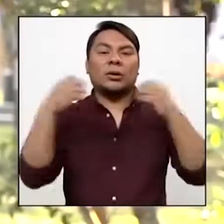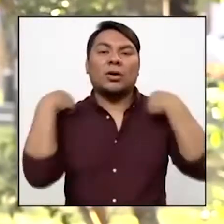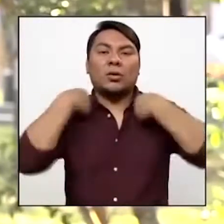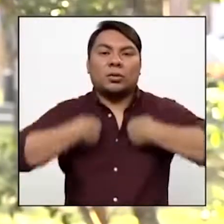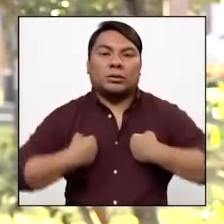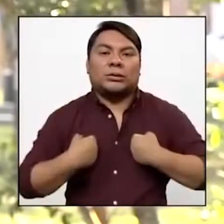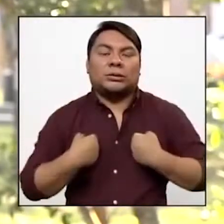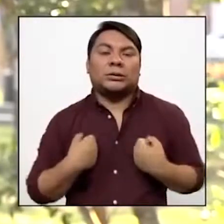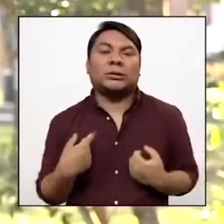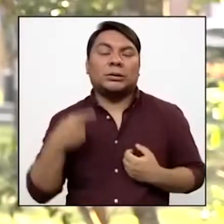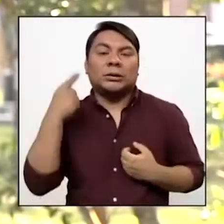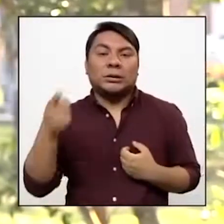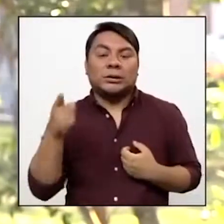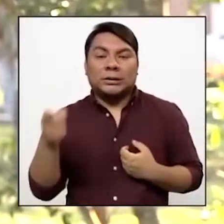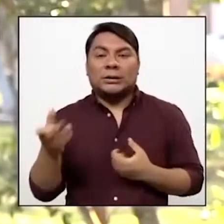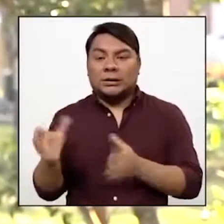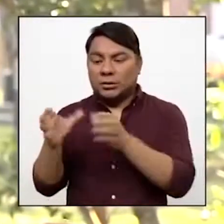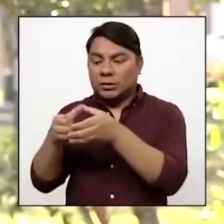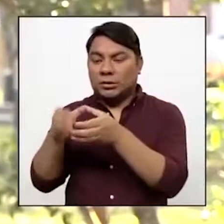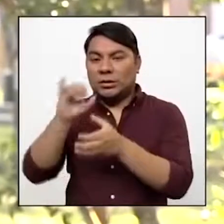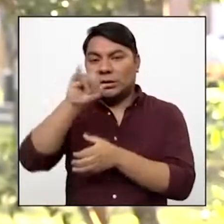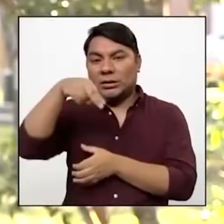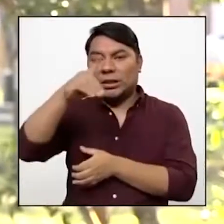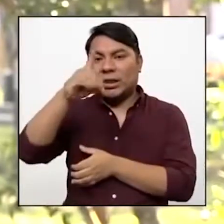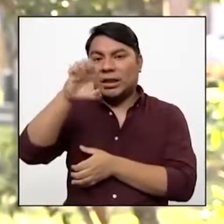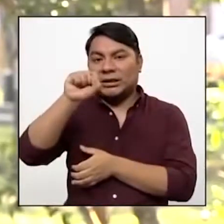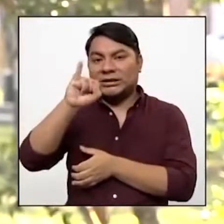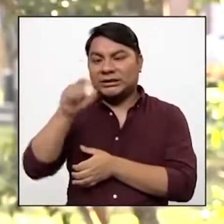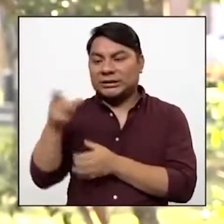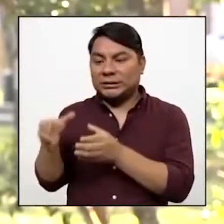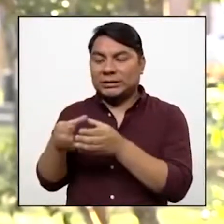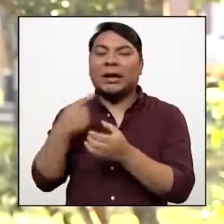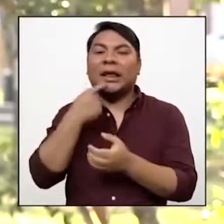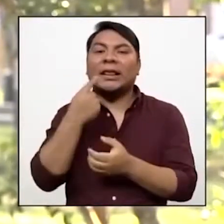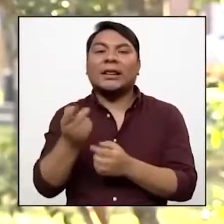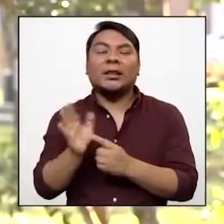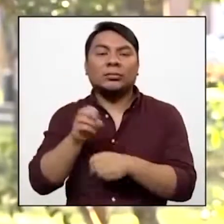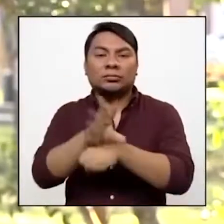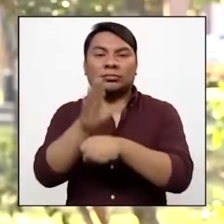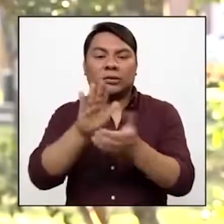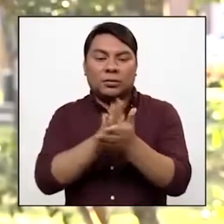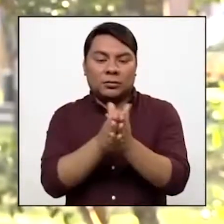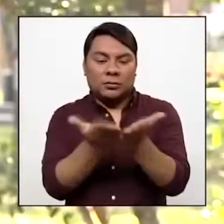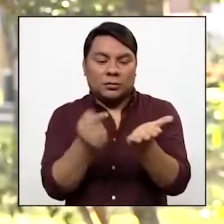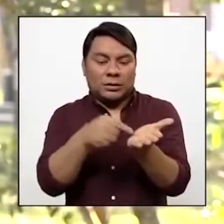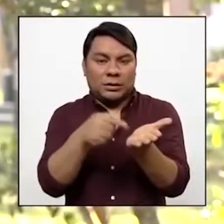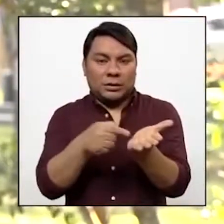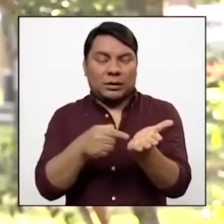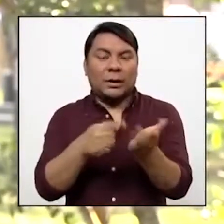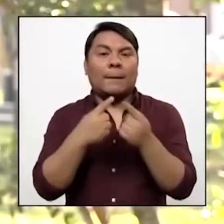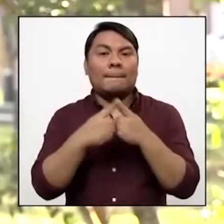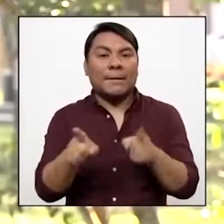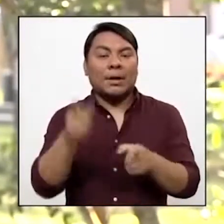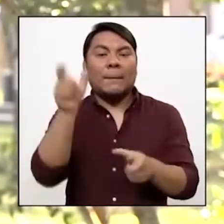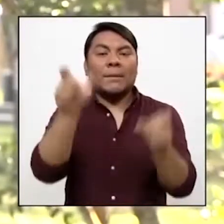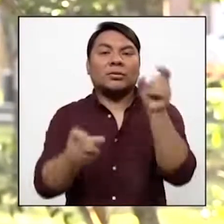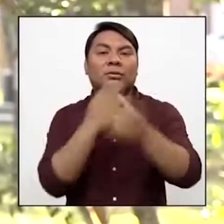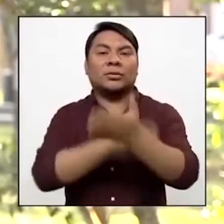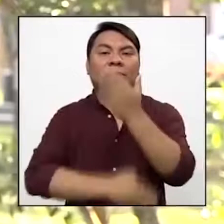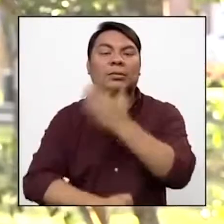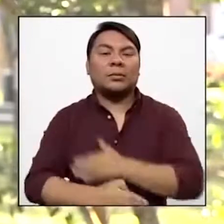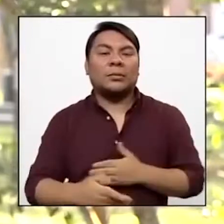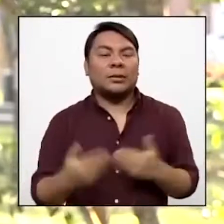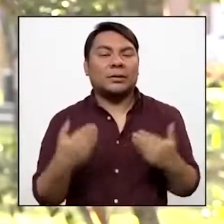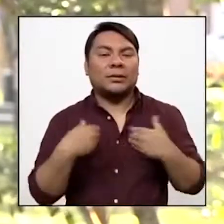nos da una cartilla donde nos pone cosas generales, pero las personas con discapacidad tenemos cosas muy específicas,